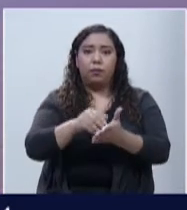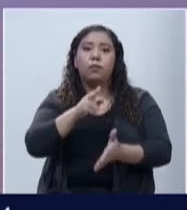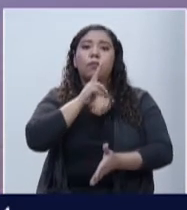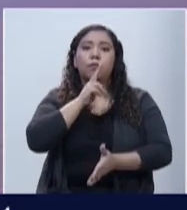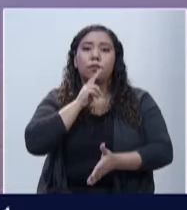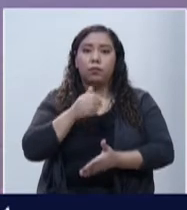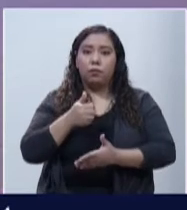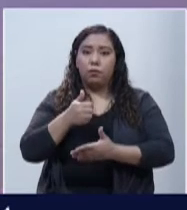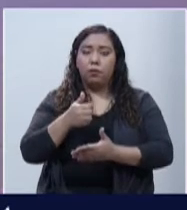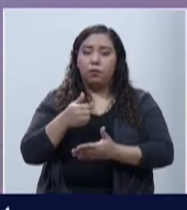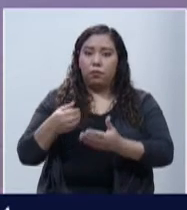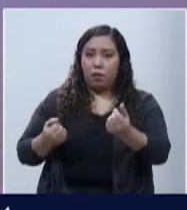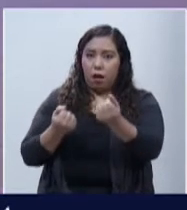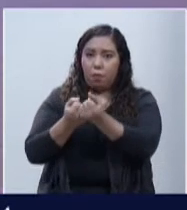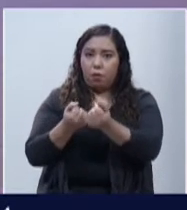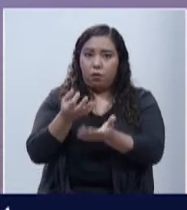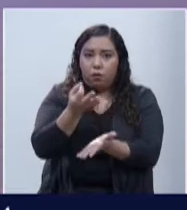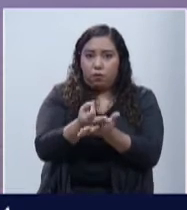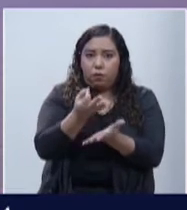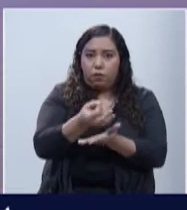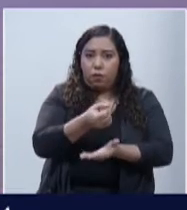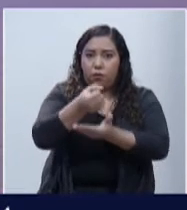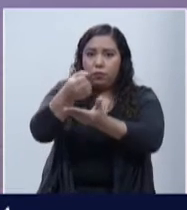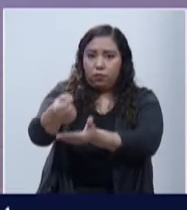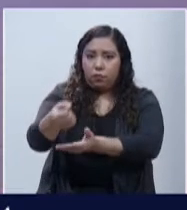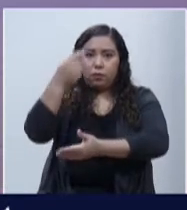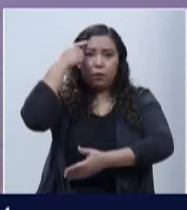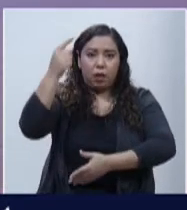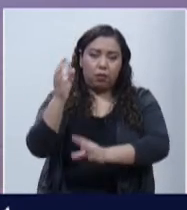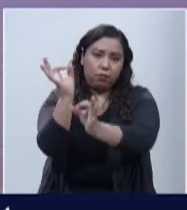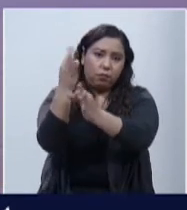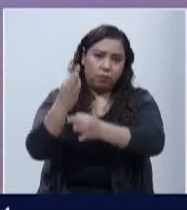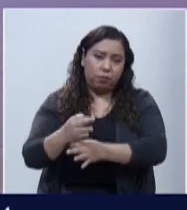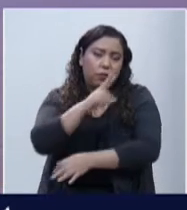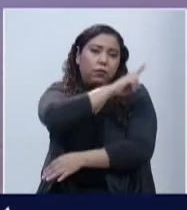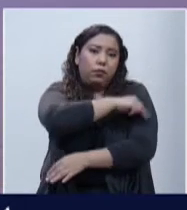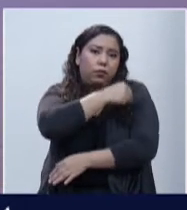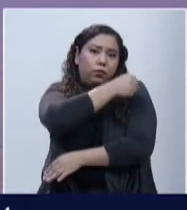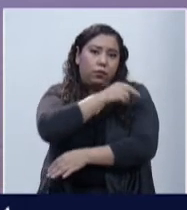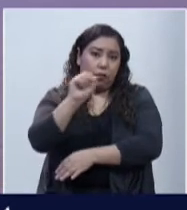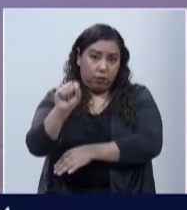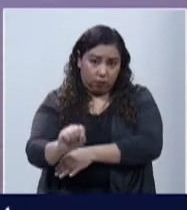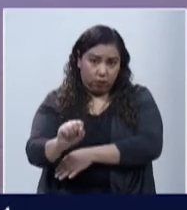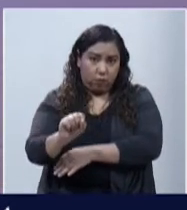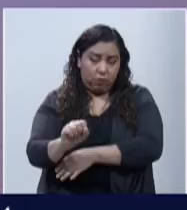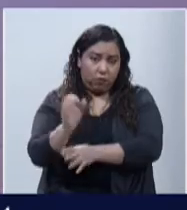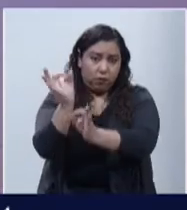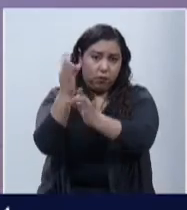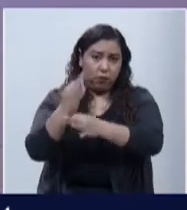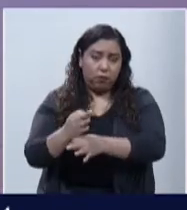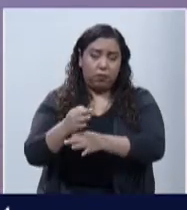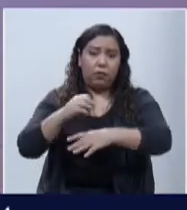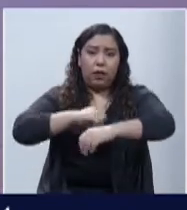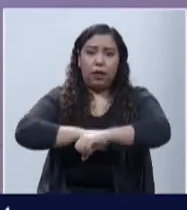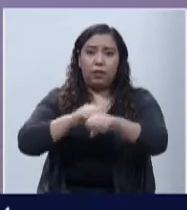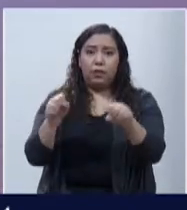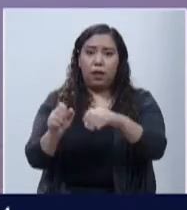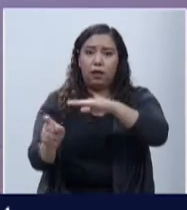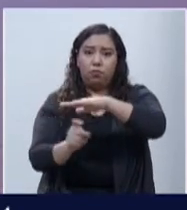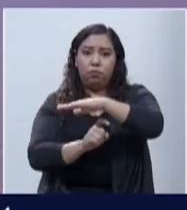de la sala de radiología e imagen del hospital del sur donaldo larios con todo